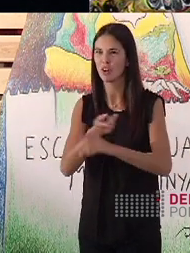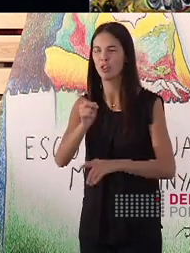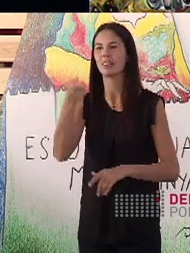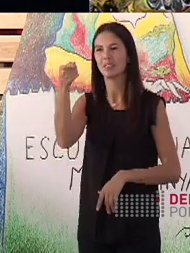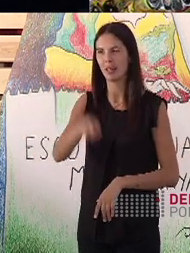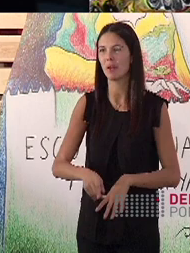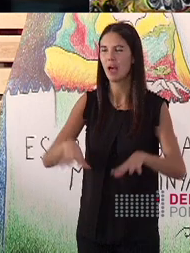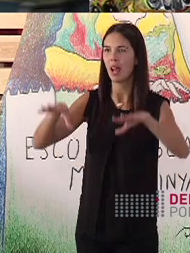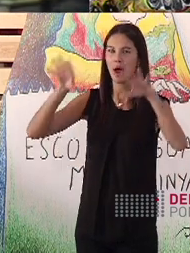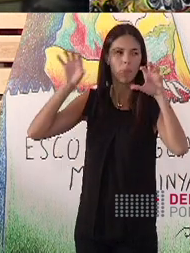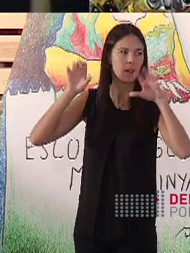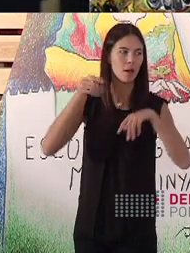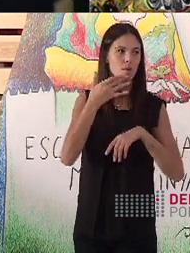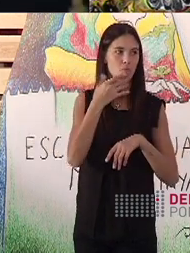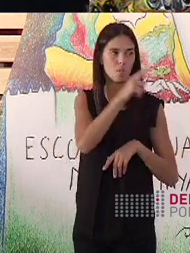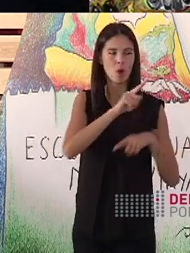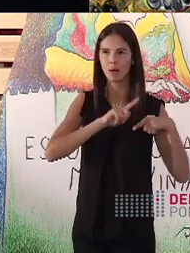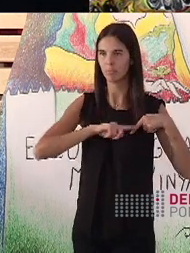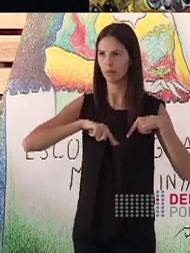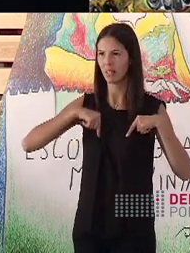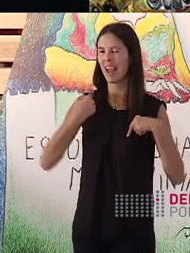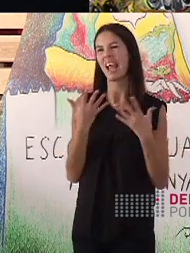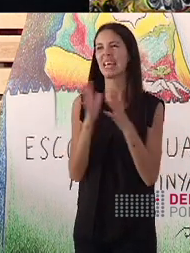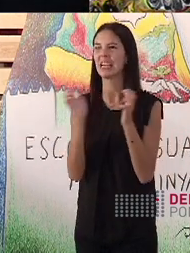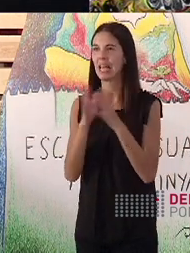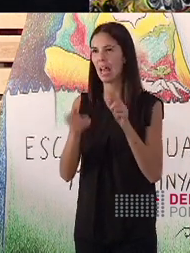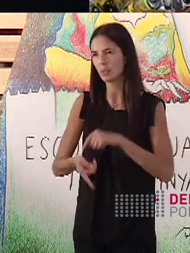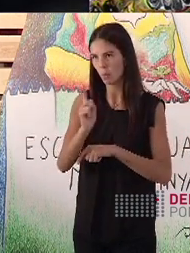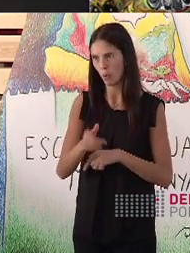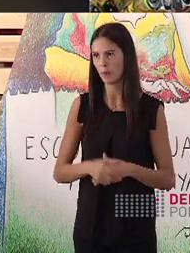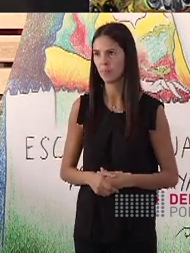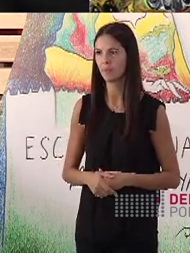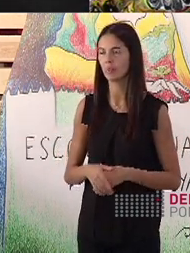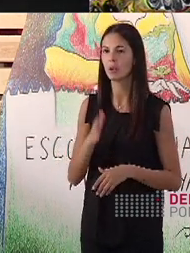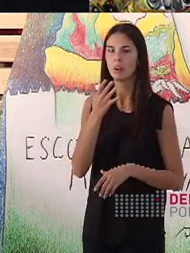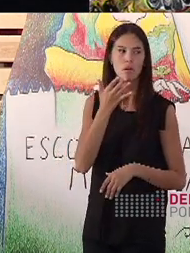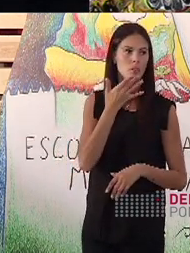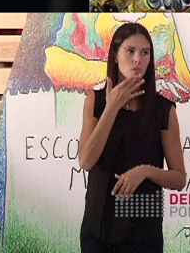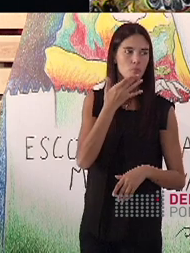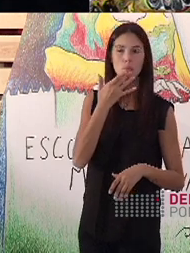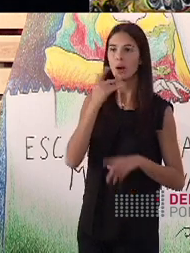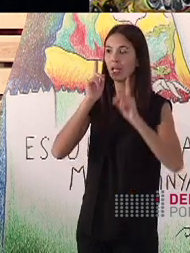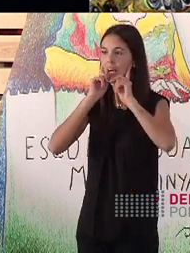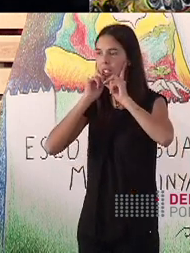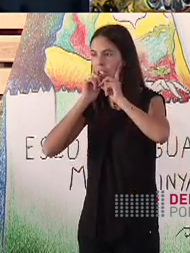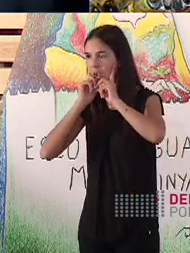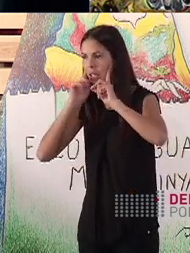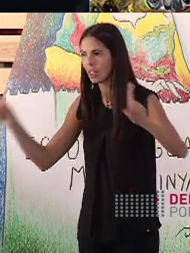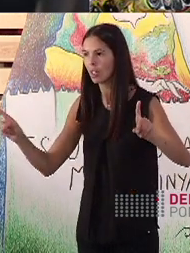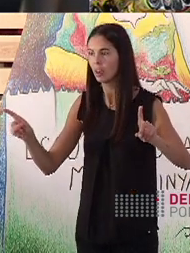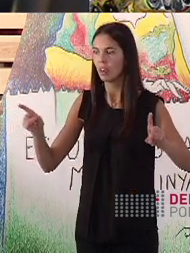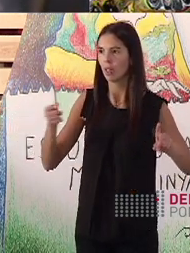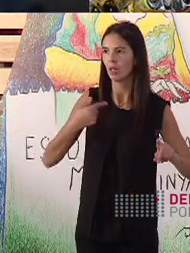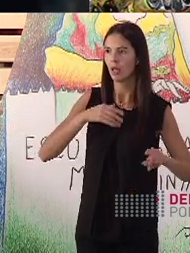aprendido que alguien con este escote tiene hambre de polla. Que sin arcada no hay mamada. Que